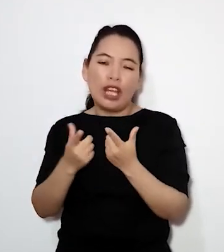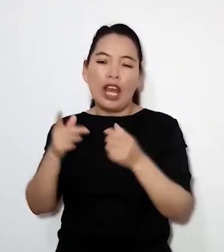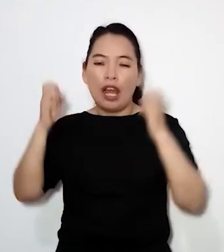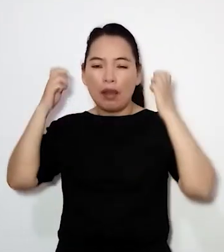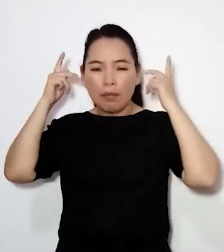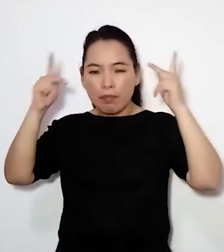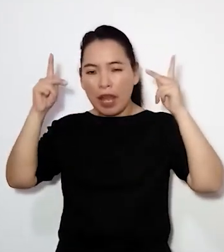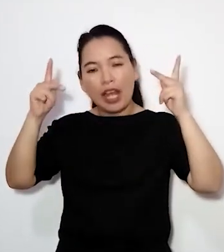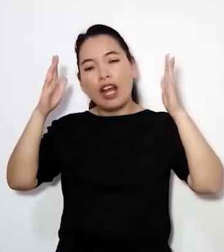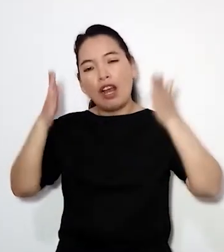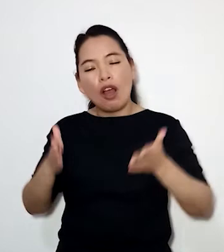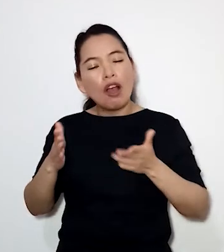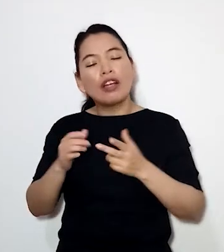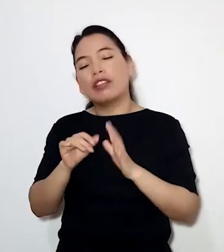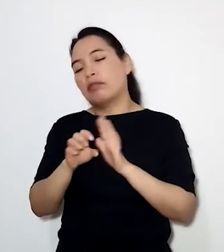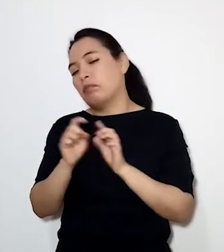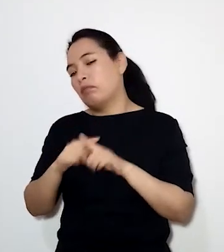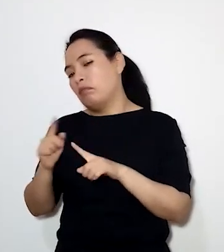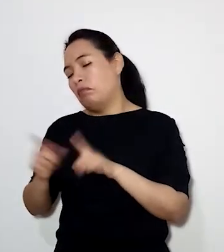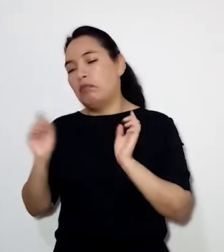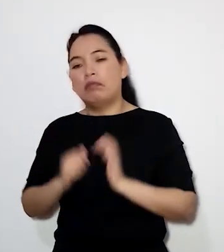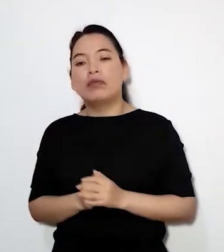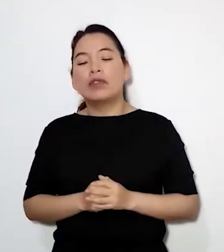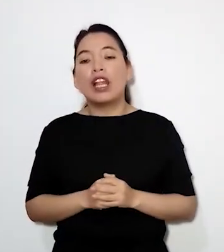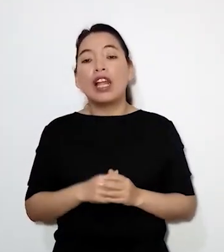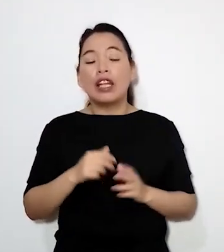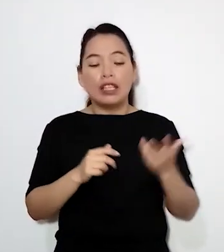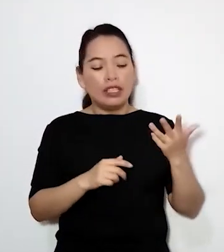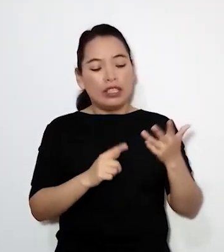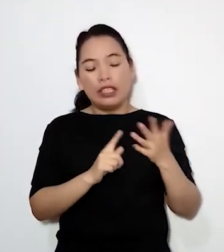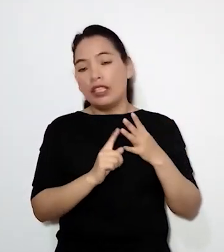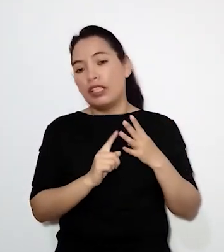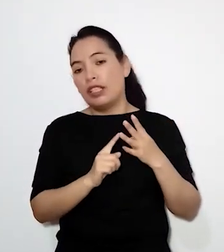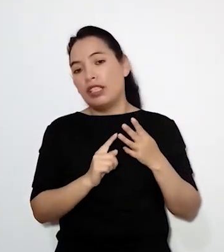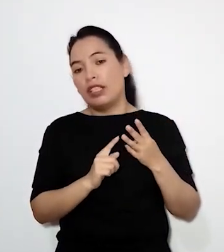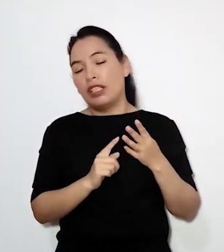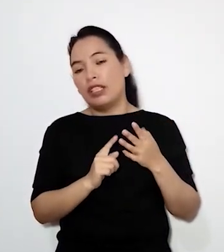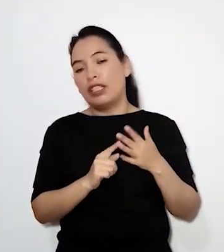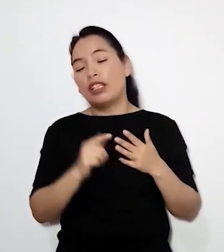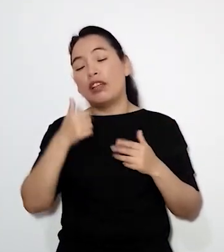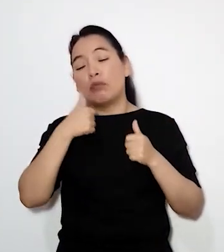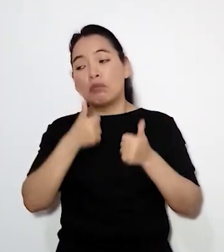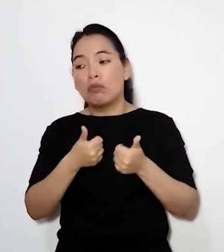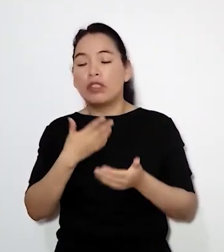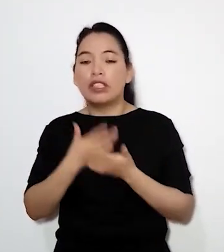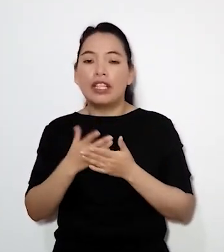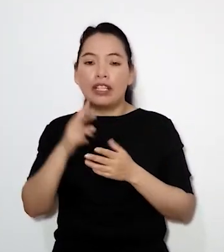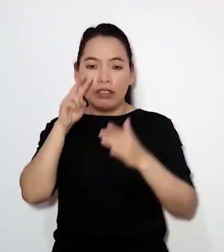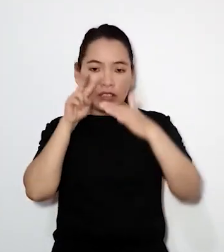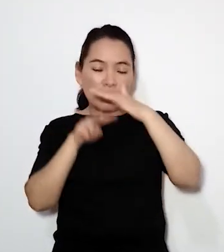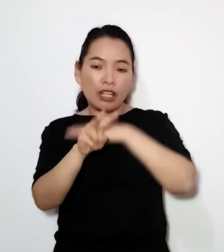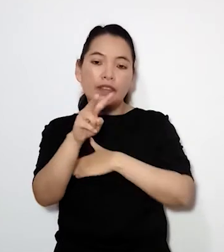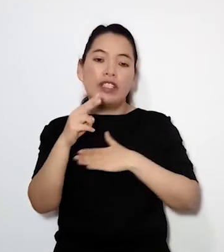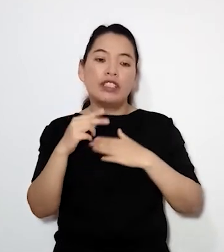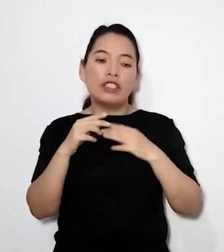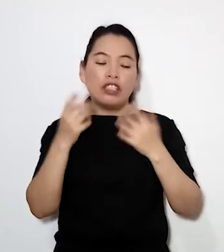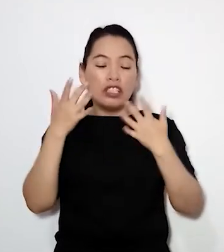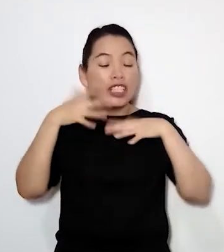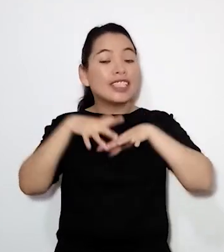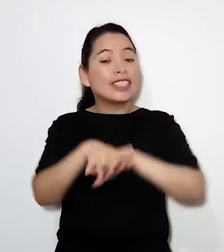eje es el que ya se ha mencionado, es asegurar enfoques integrales en la formación docente para la inclusión,